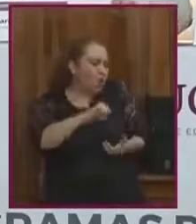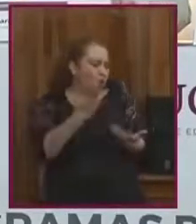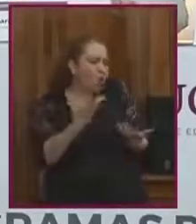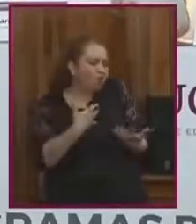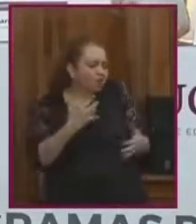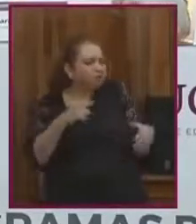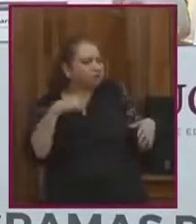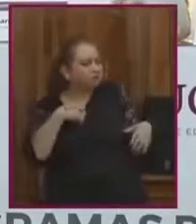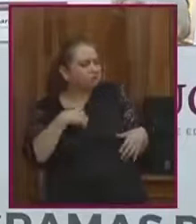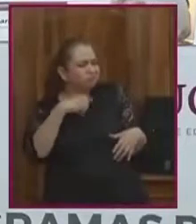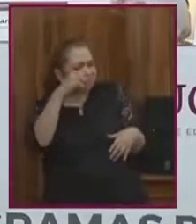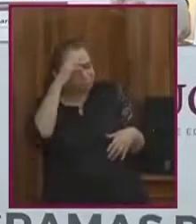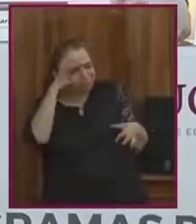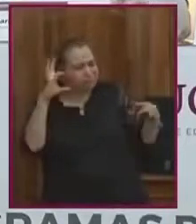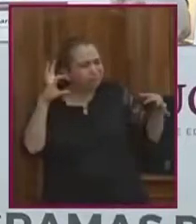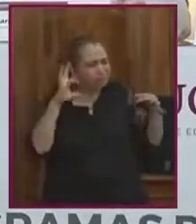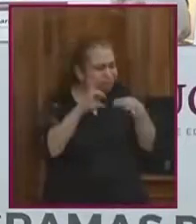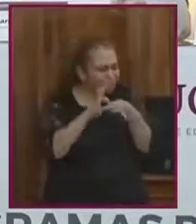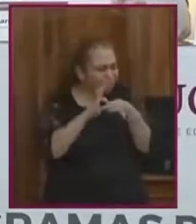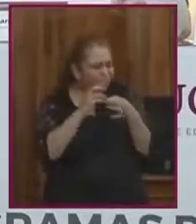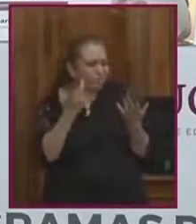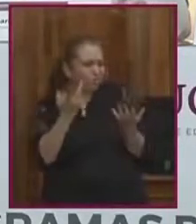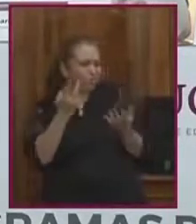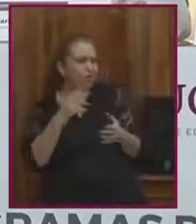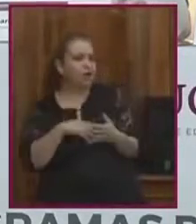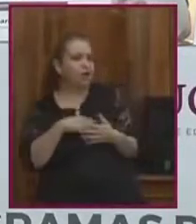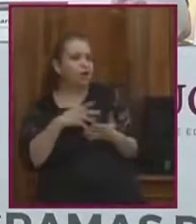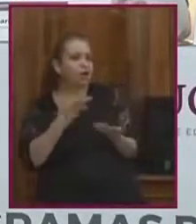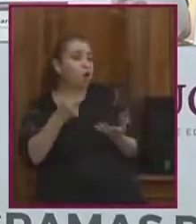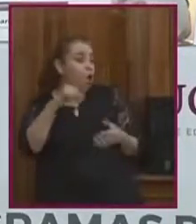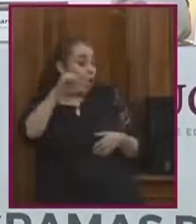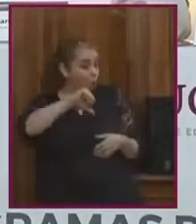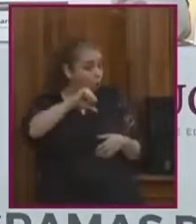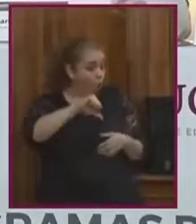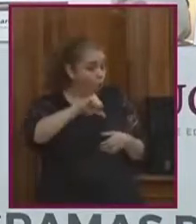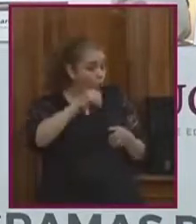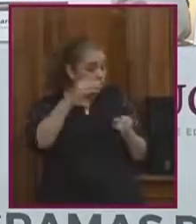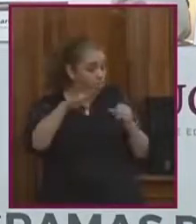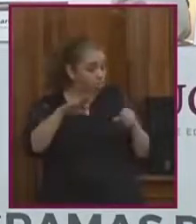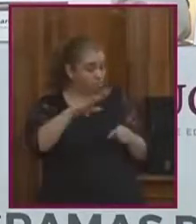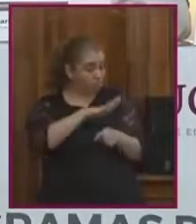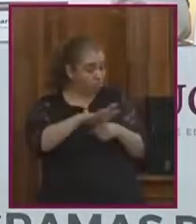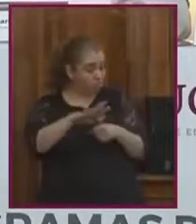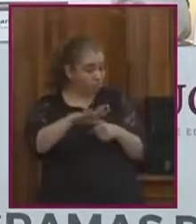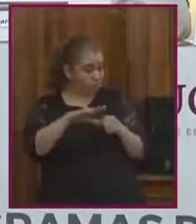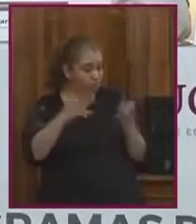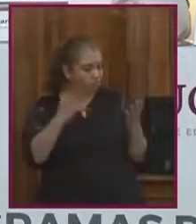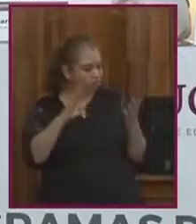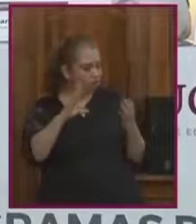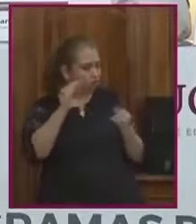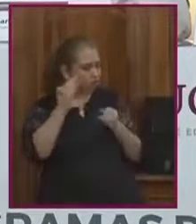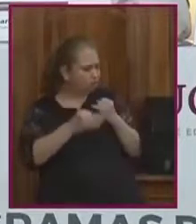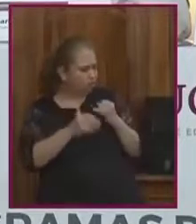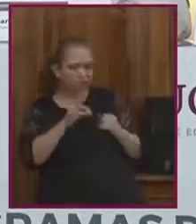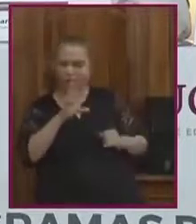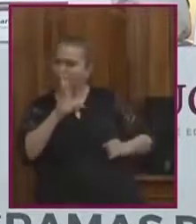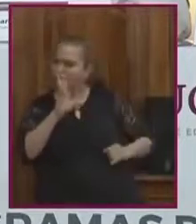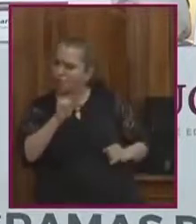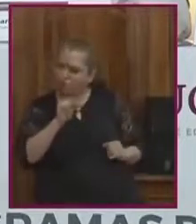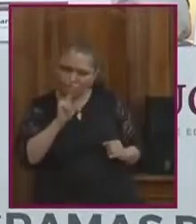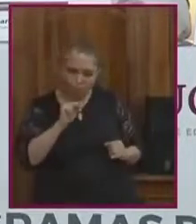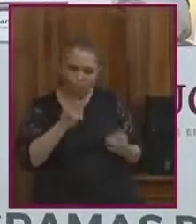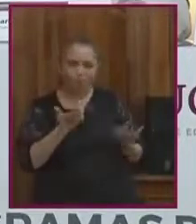en lo esencial. ¿Qué estamos haciendo ahorita? Esto no es un proyecto acabado. Estamos viendo cómo hacerlo, qué es lo que